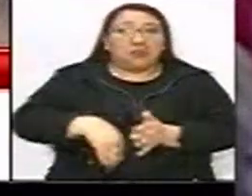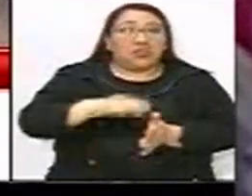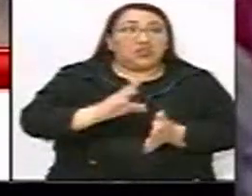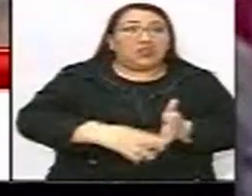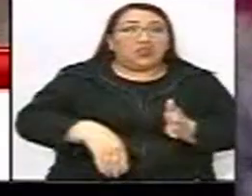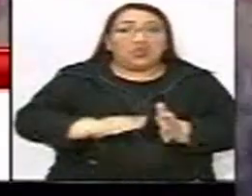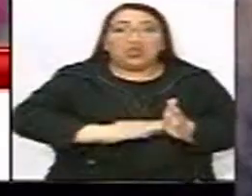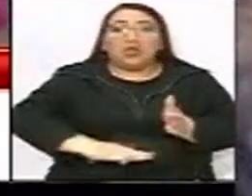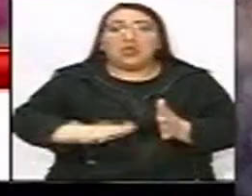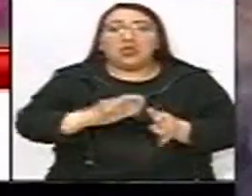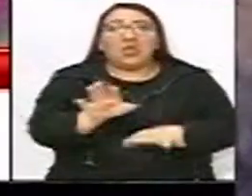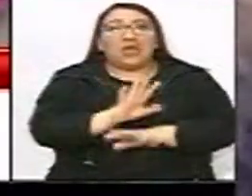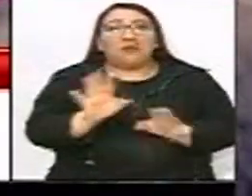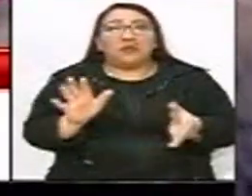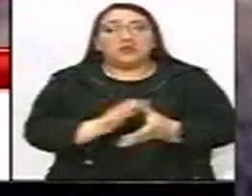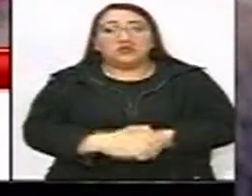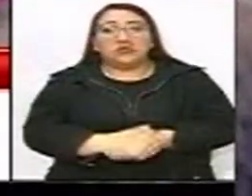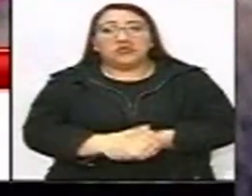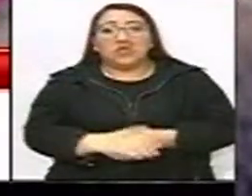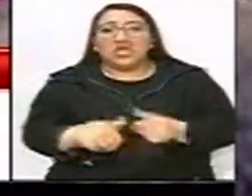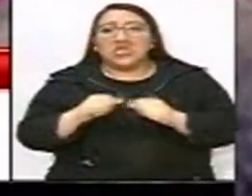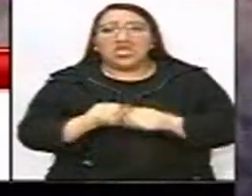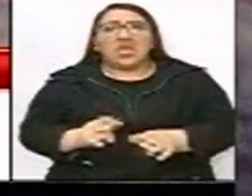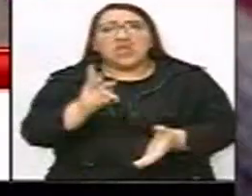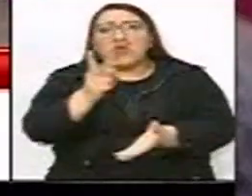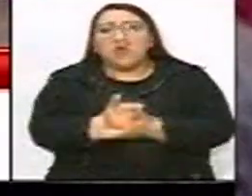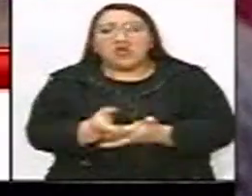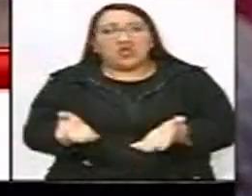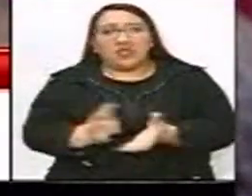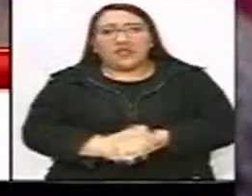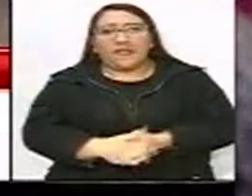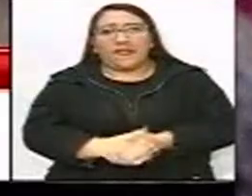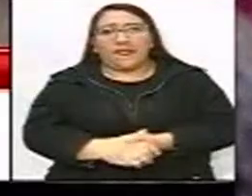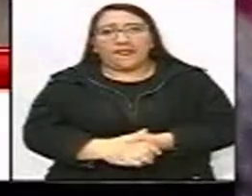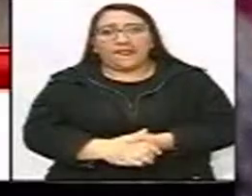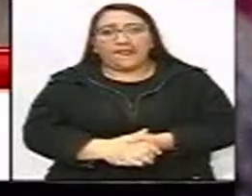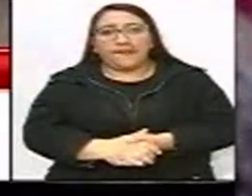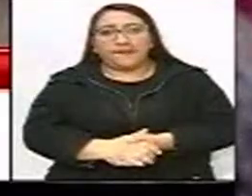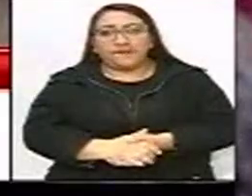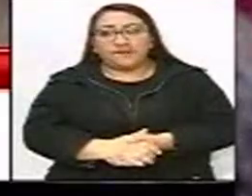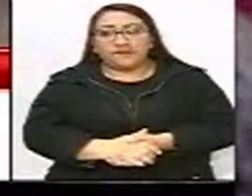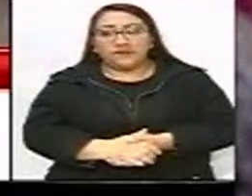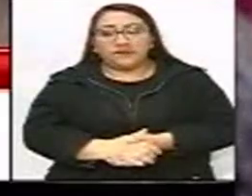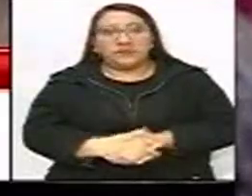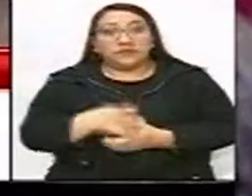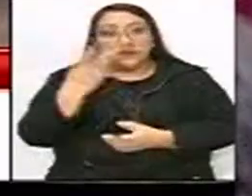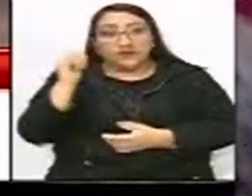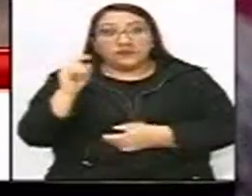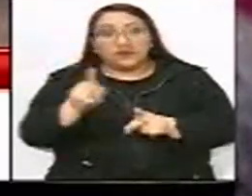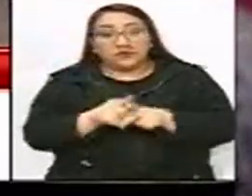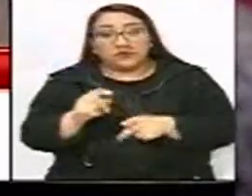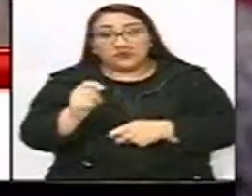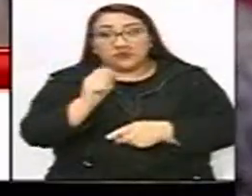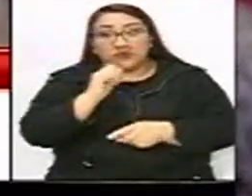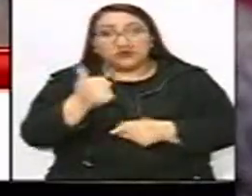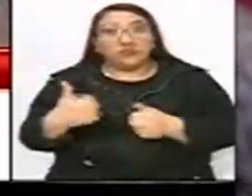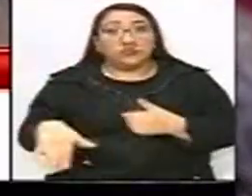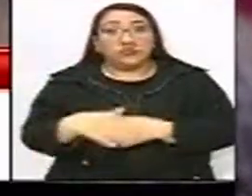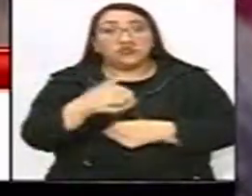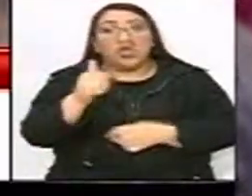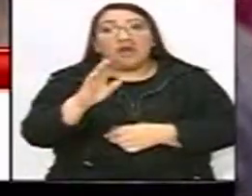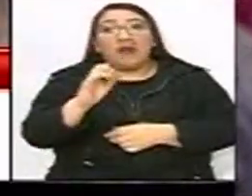una capa asfáltica. Siguen siendo las mismas. Con ese criterio, también hay que privatizar la avenida